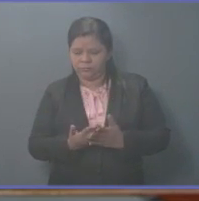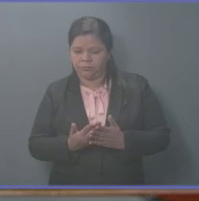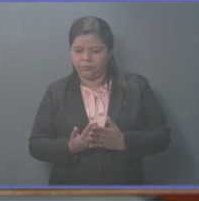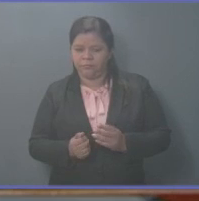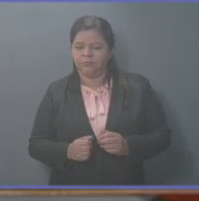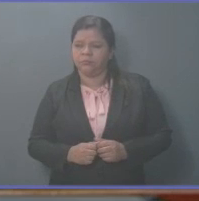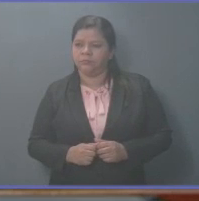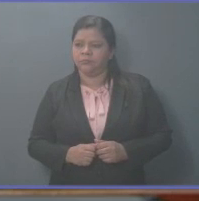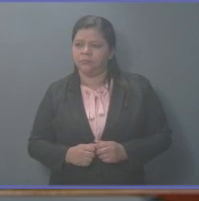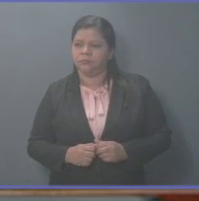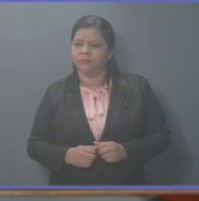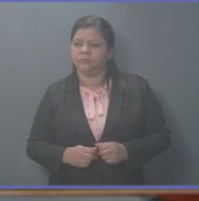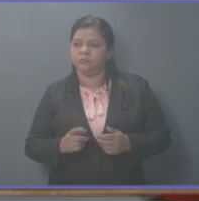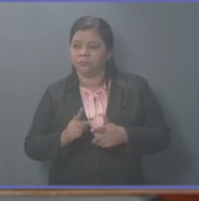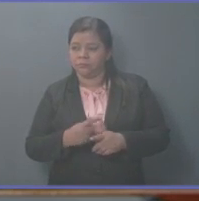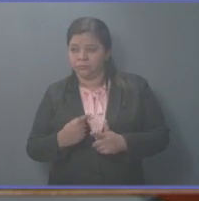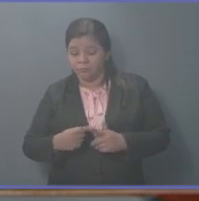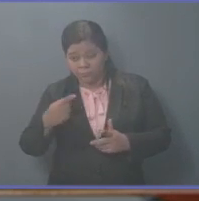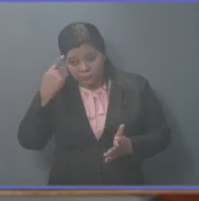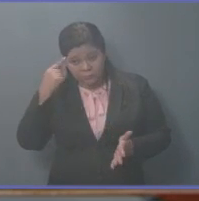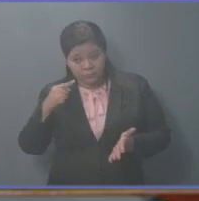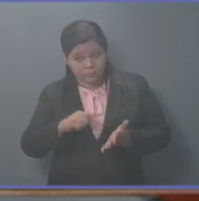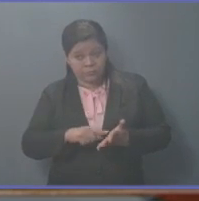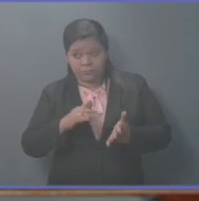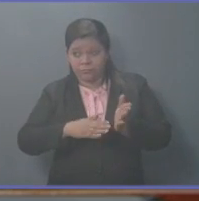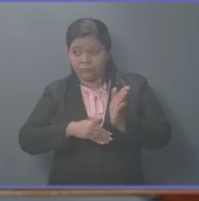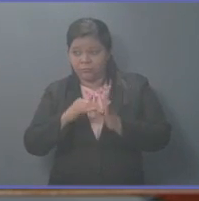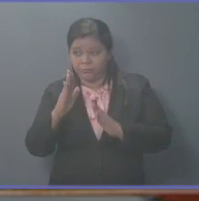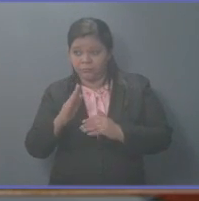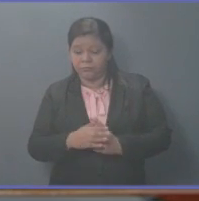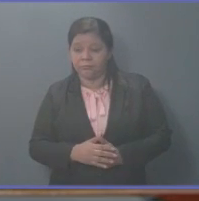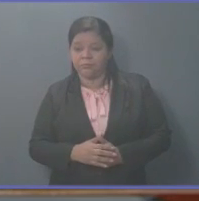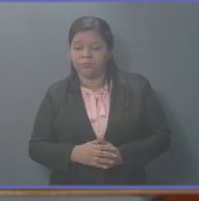y reconocerle como tal todo el esfuerzo